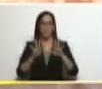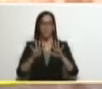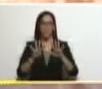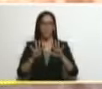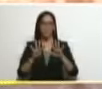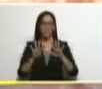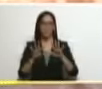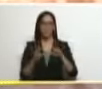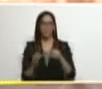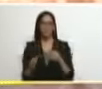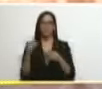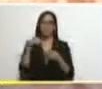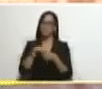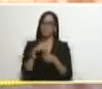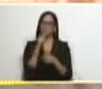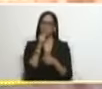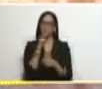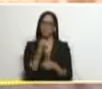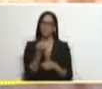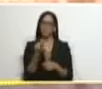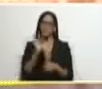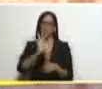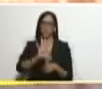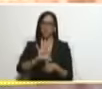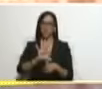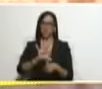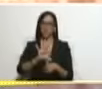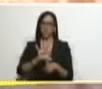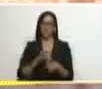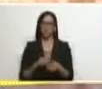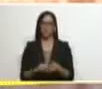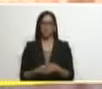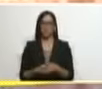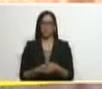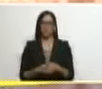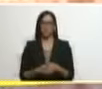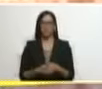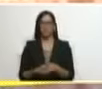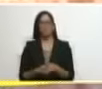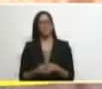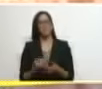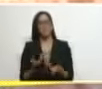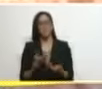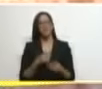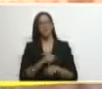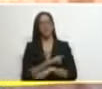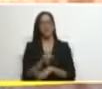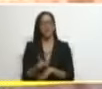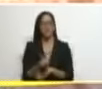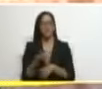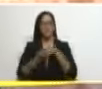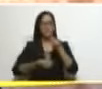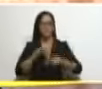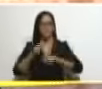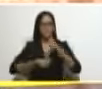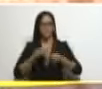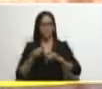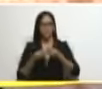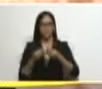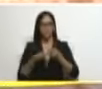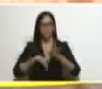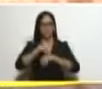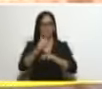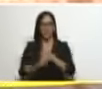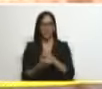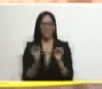se implementa la pregunta número 5 y se establece la obligación de diseñar e implementar un plan